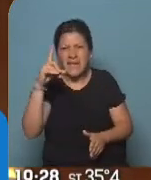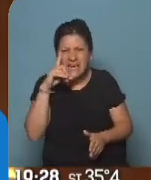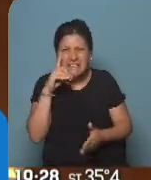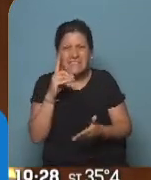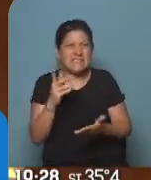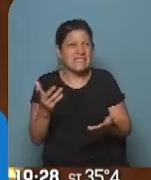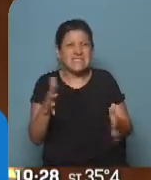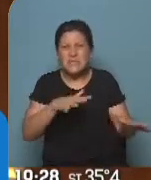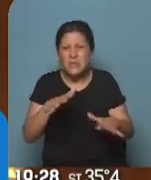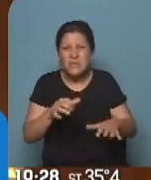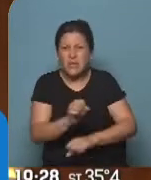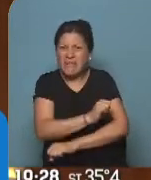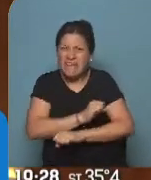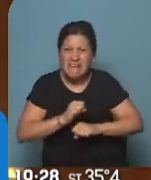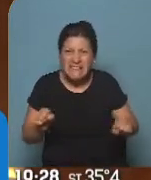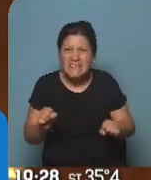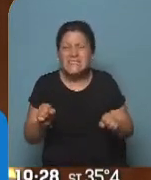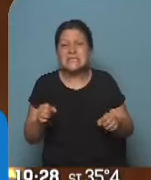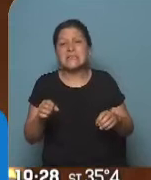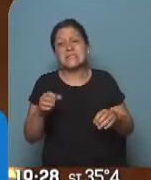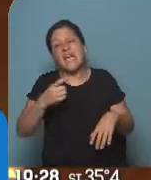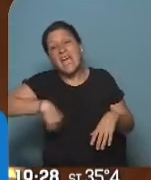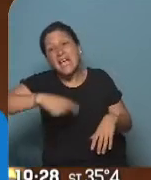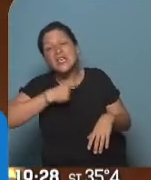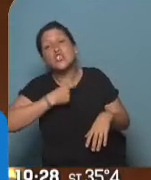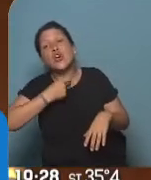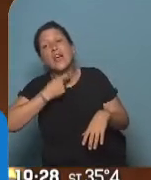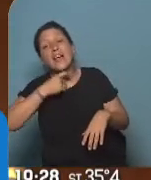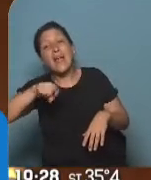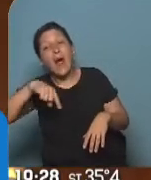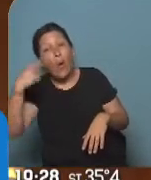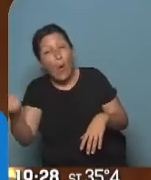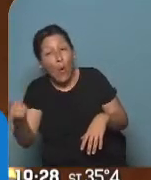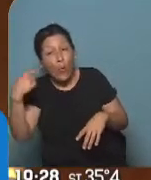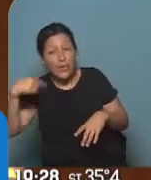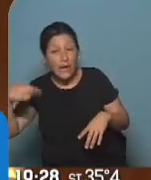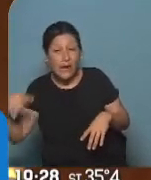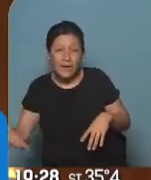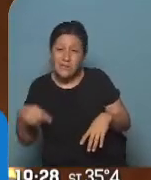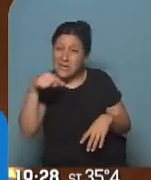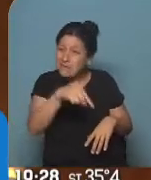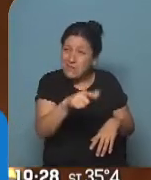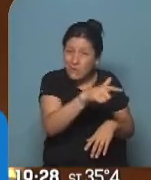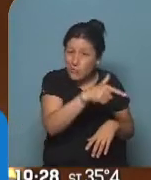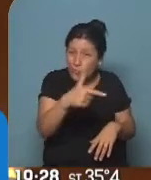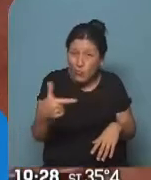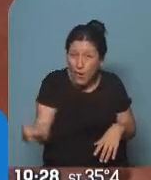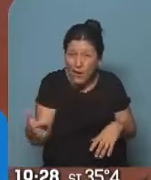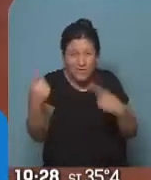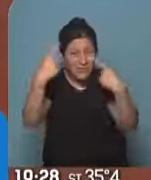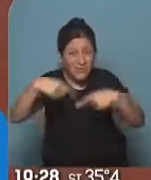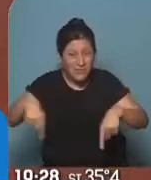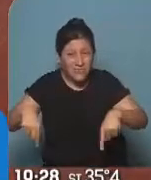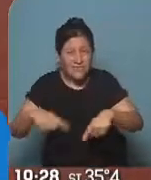pagos. Probablemente se quiso hacer una cosa que incluía bandas cambiarias y terminamos en otra que no tiene bandas cambiarias, que es una zona de intervención y es una